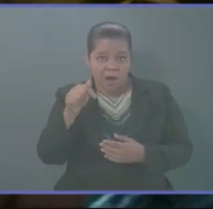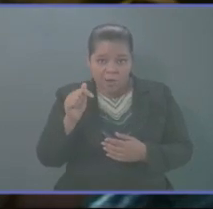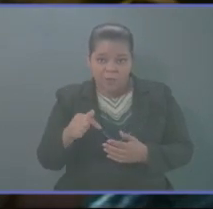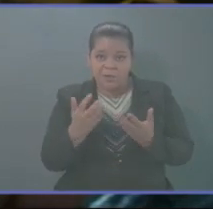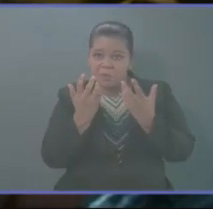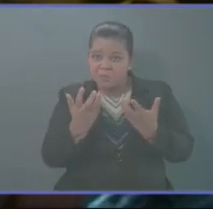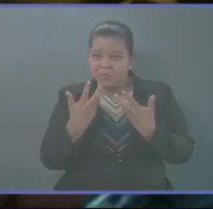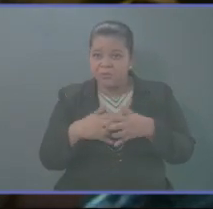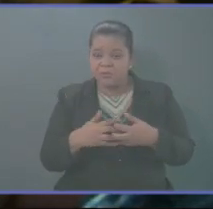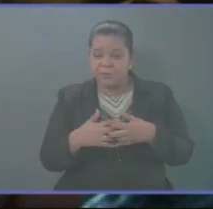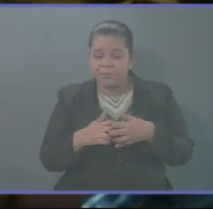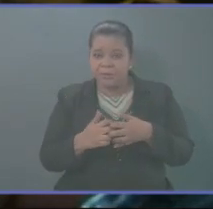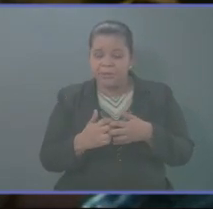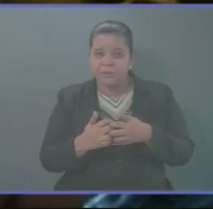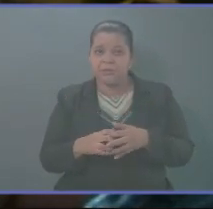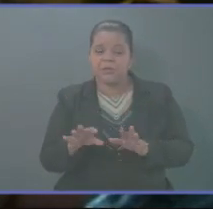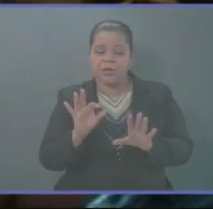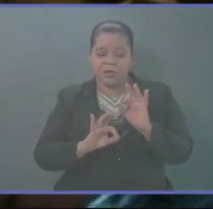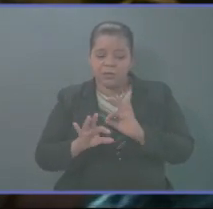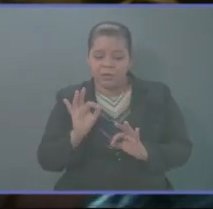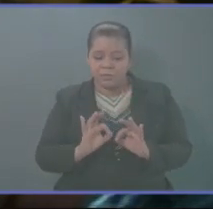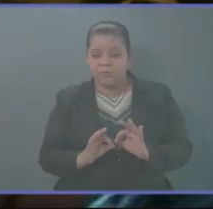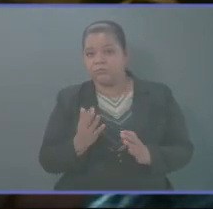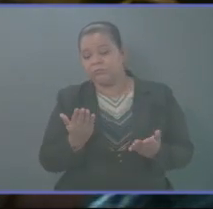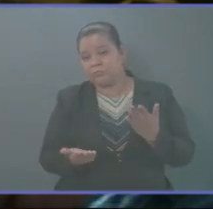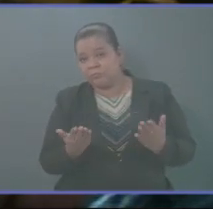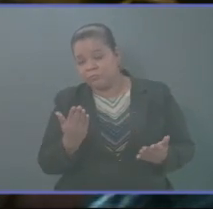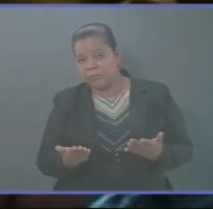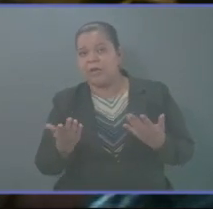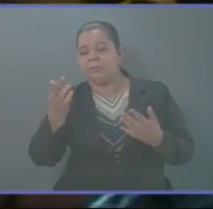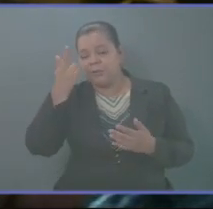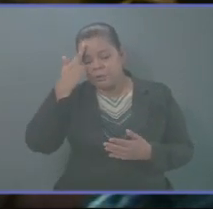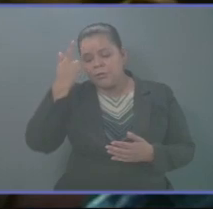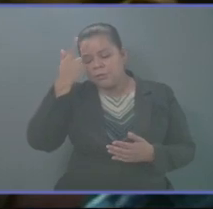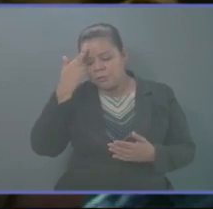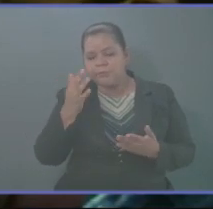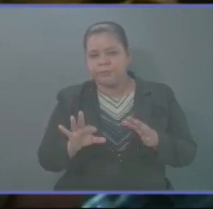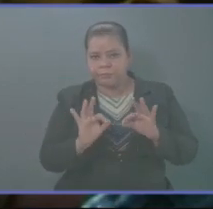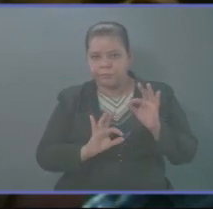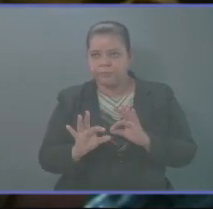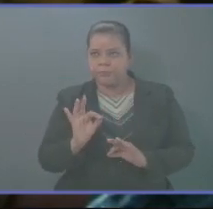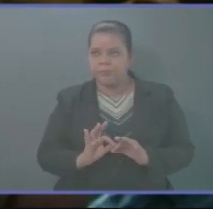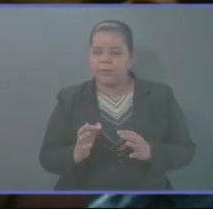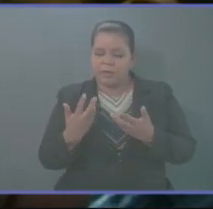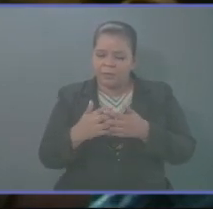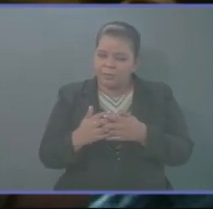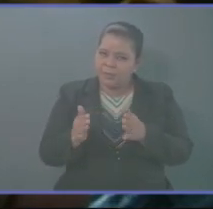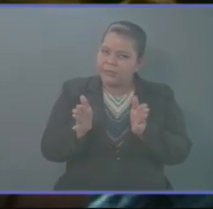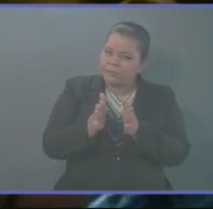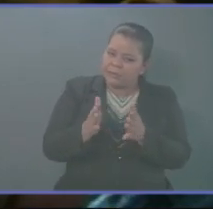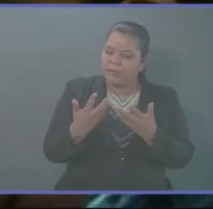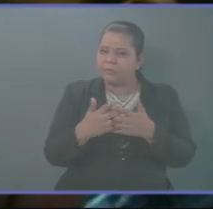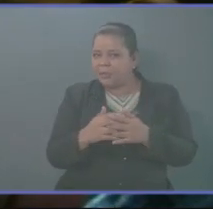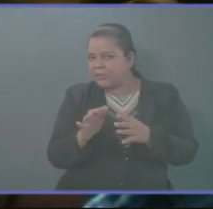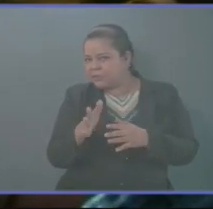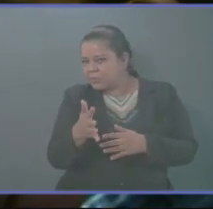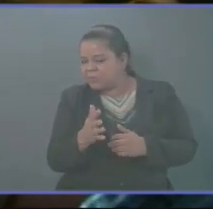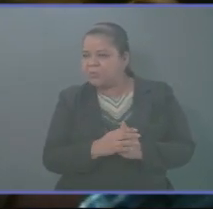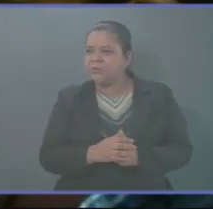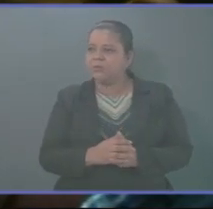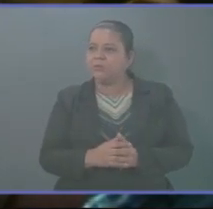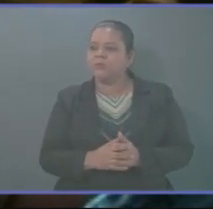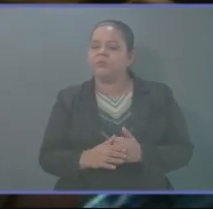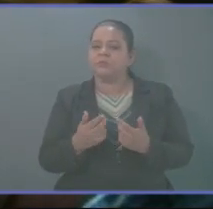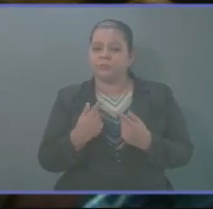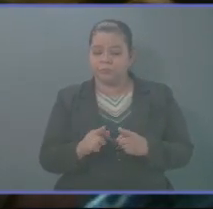muchas empresas, algunas posiblemente tengan razón, en el caso de la micro, pequeña empresa,